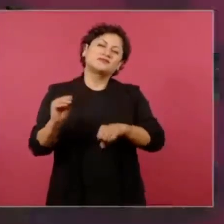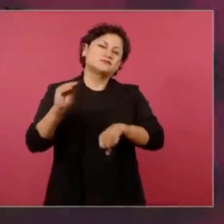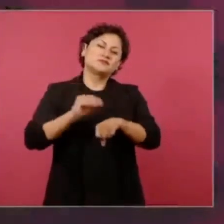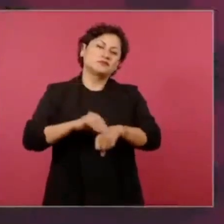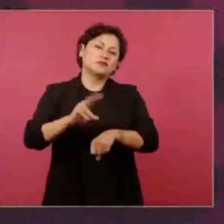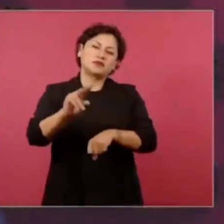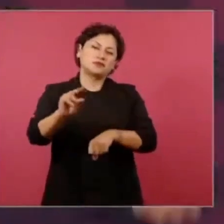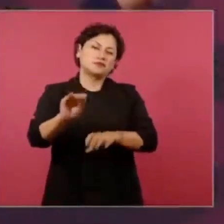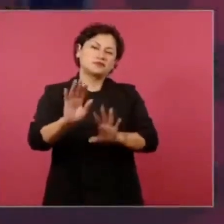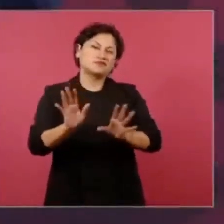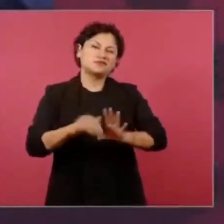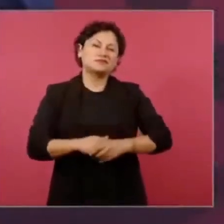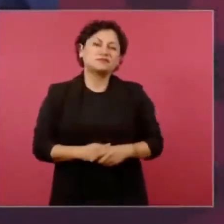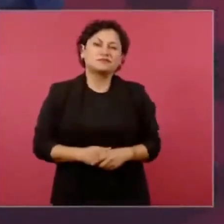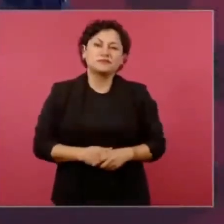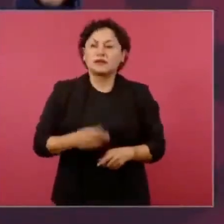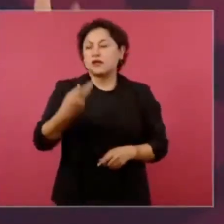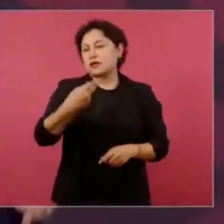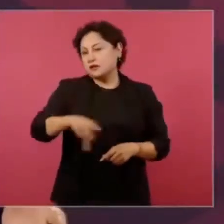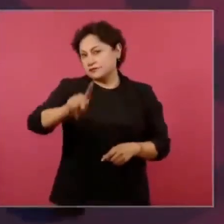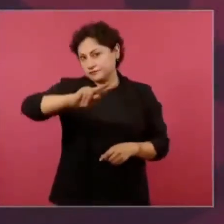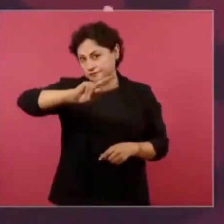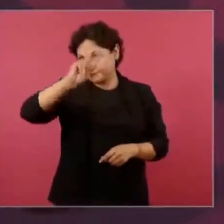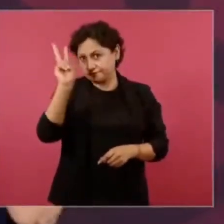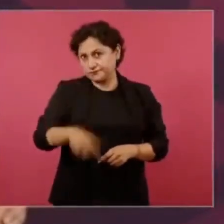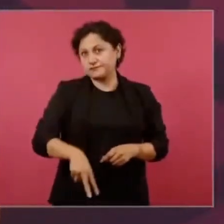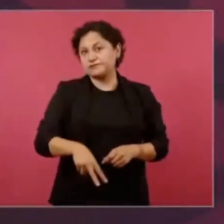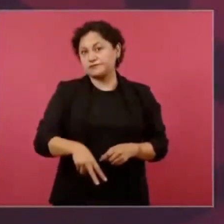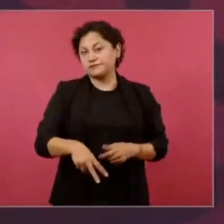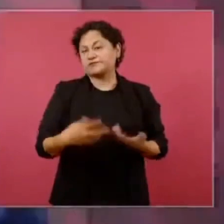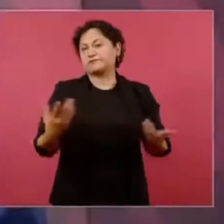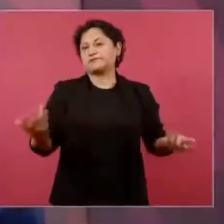No lo pongo. Pero sí, de veras. Sí.